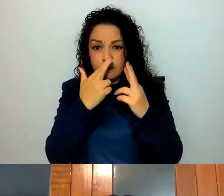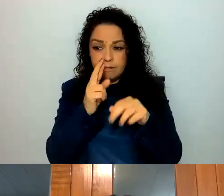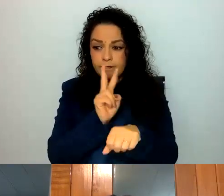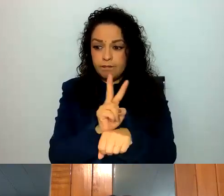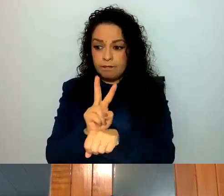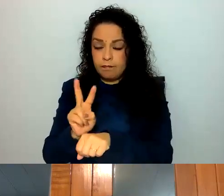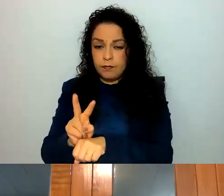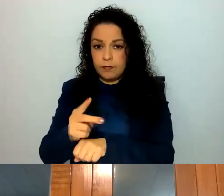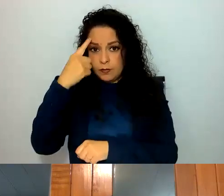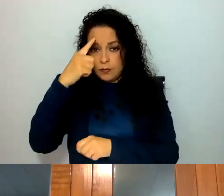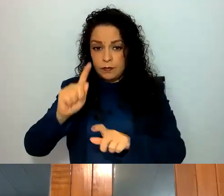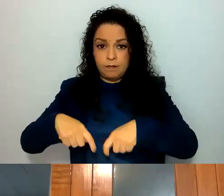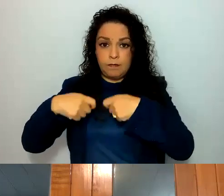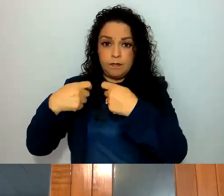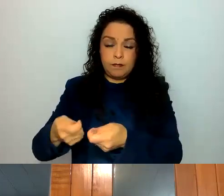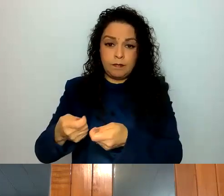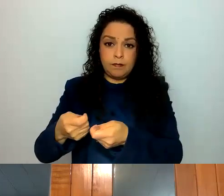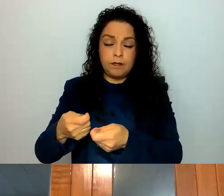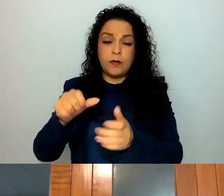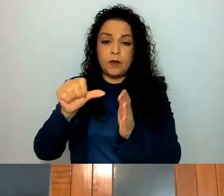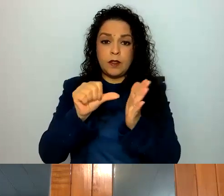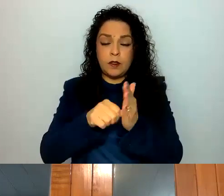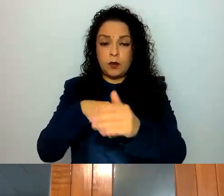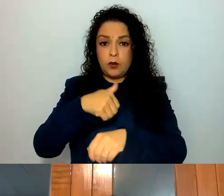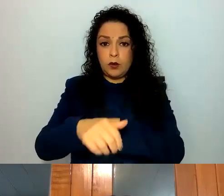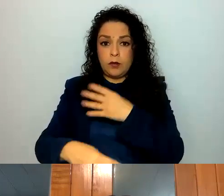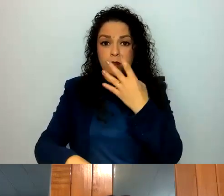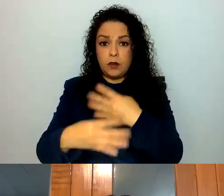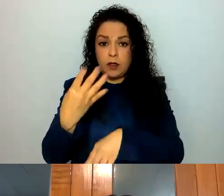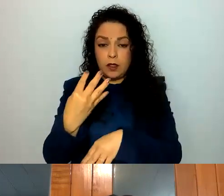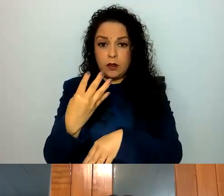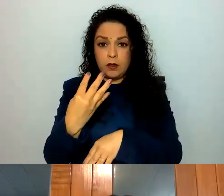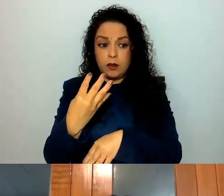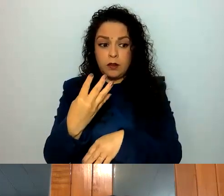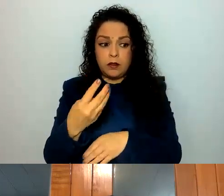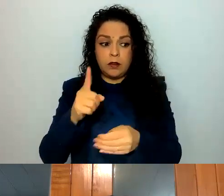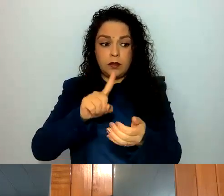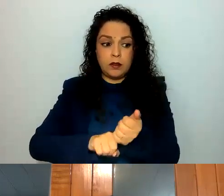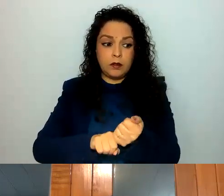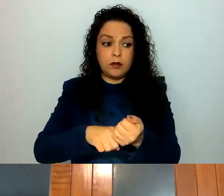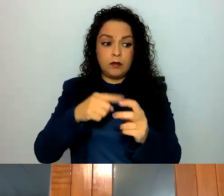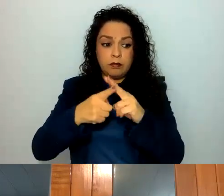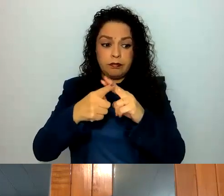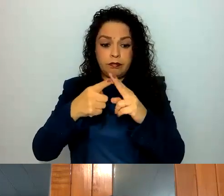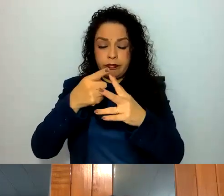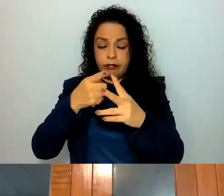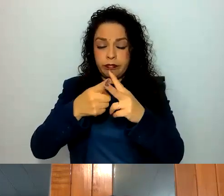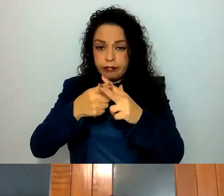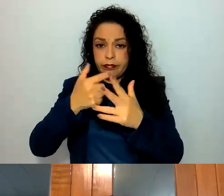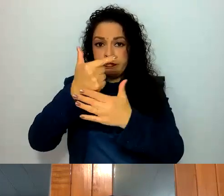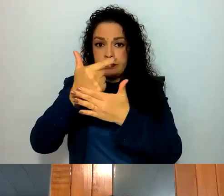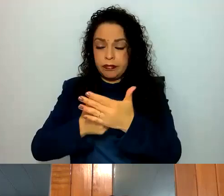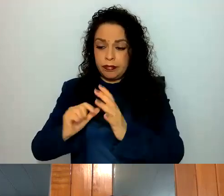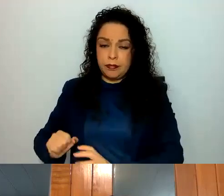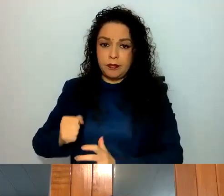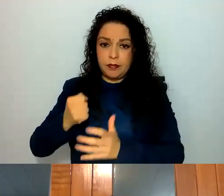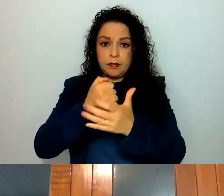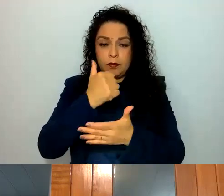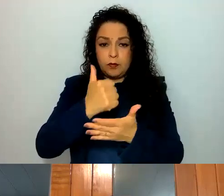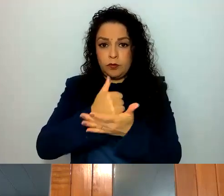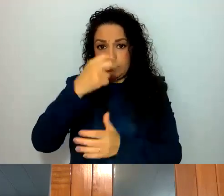los recursos otorgados a que se refiere el artículo 14 del decreto por el que se expide el presupuesto de egresos de la Ciudad de México para el ejercicio fiscal